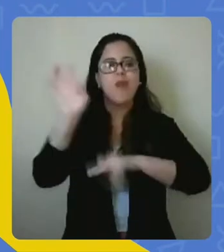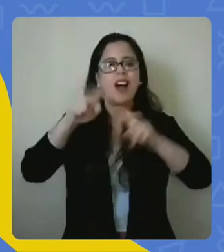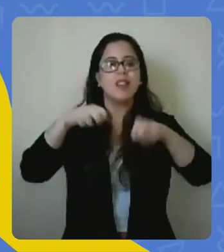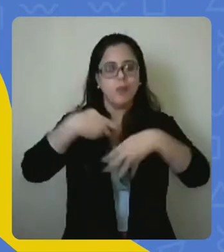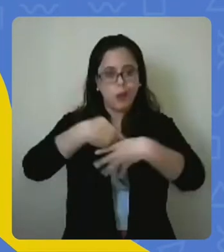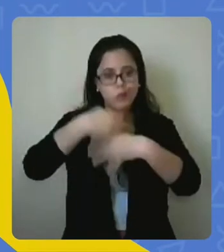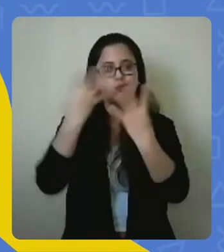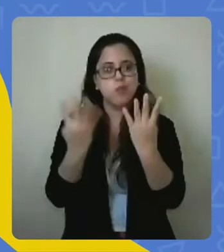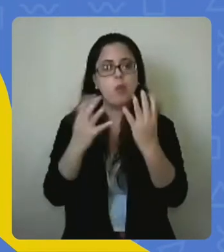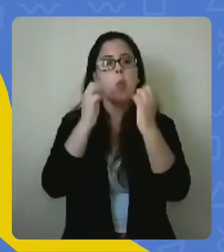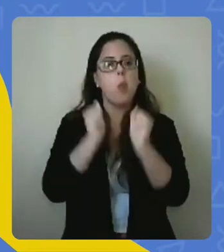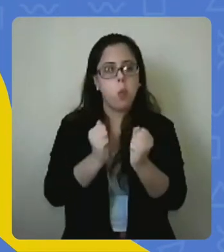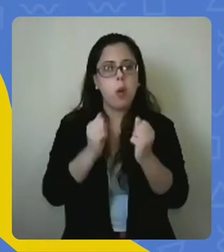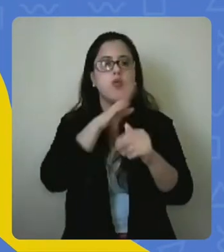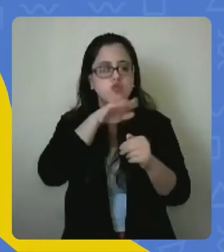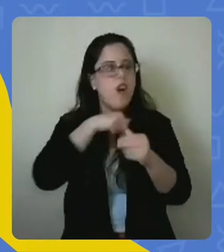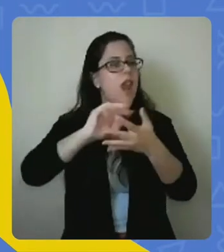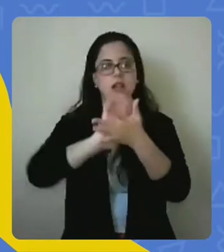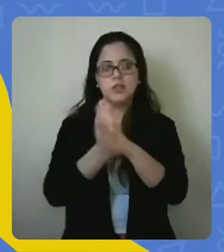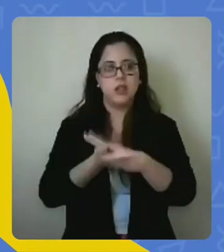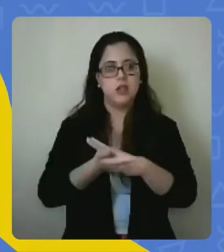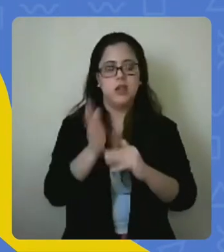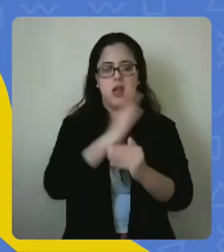todas las cartas al mismo tiempo. Bien.